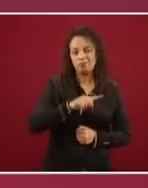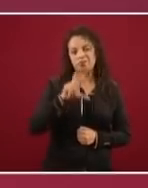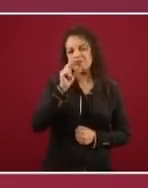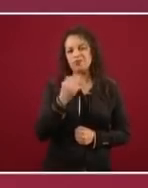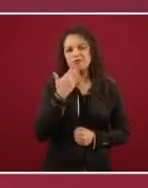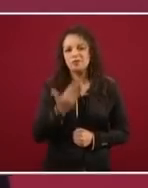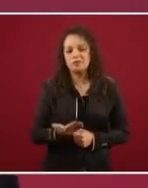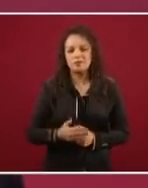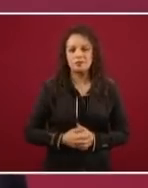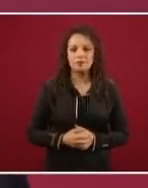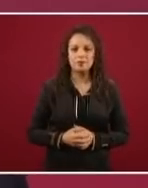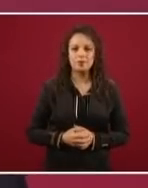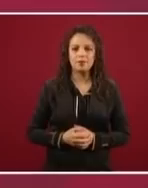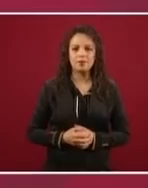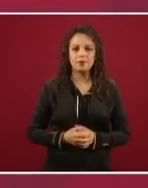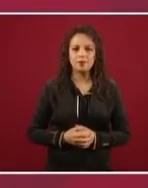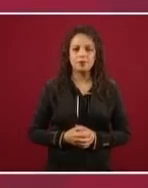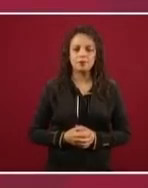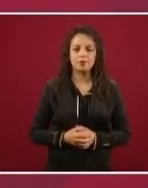pero